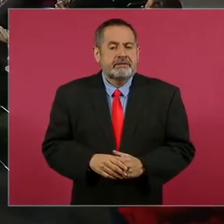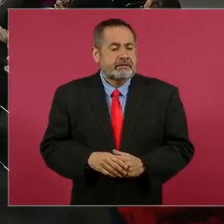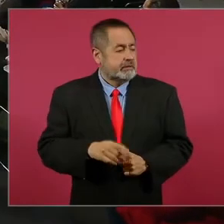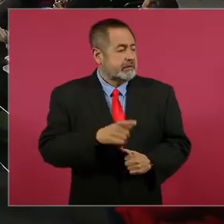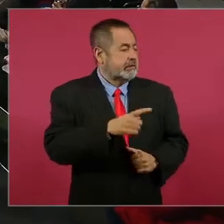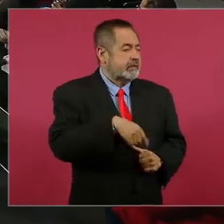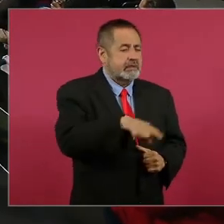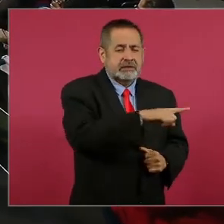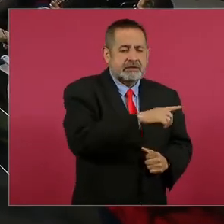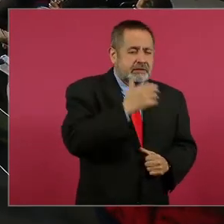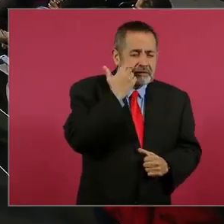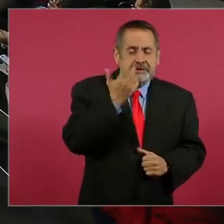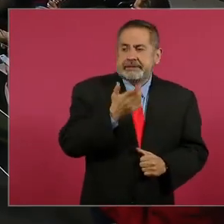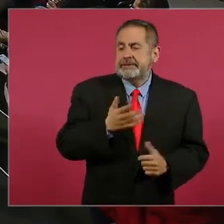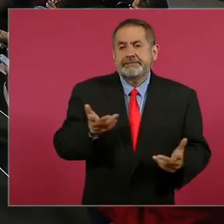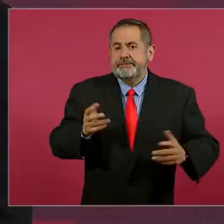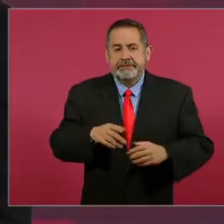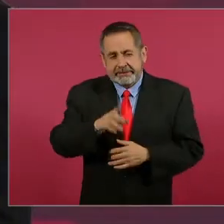Imagínense esas imágenes,